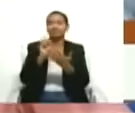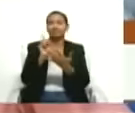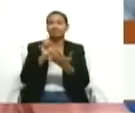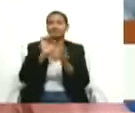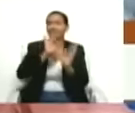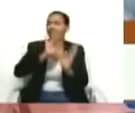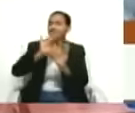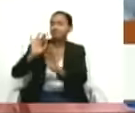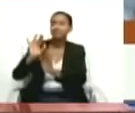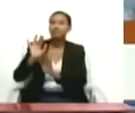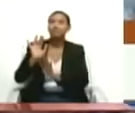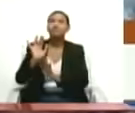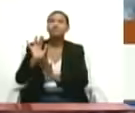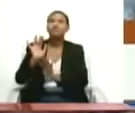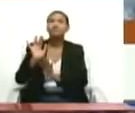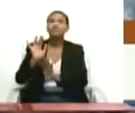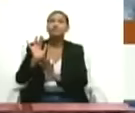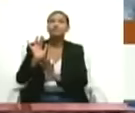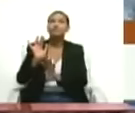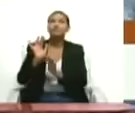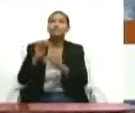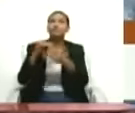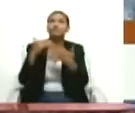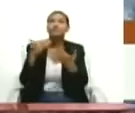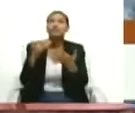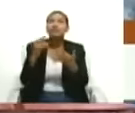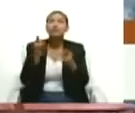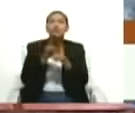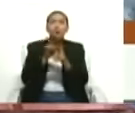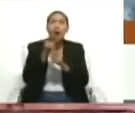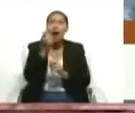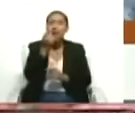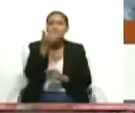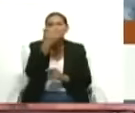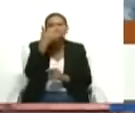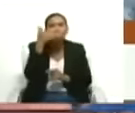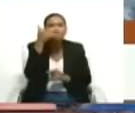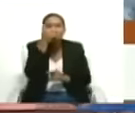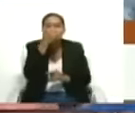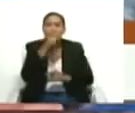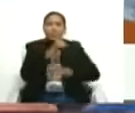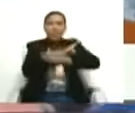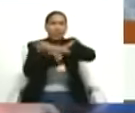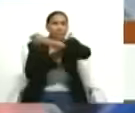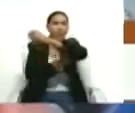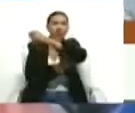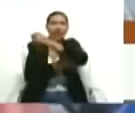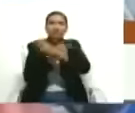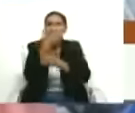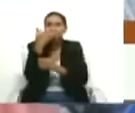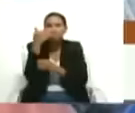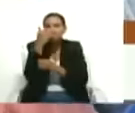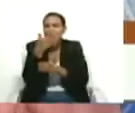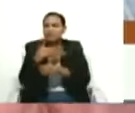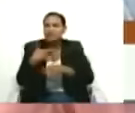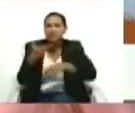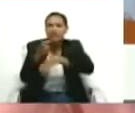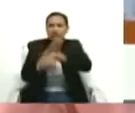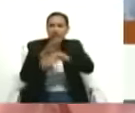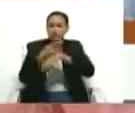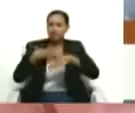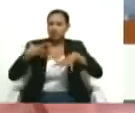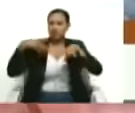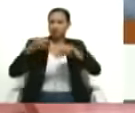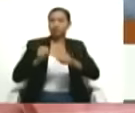de gente muy ambiciosa por el poder. ¿Pero para qué? Para pensar en una